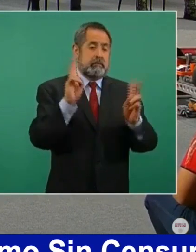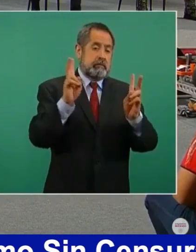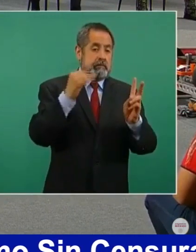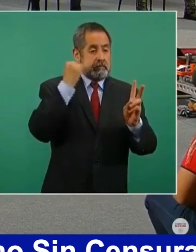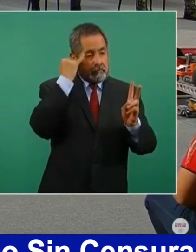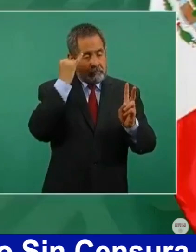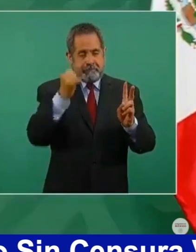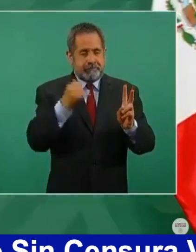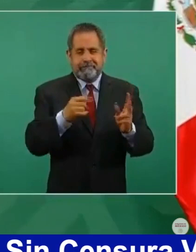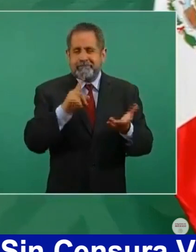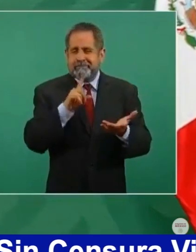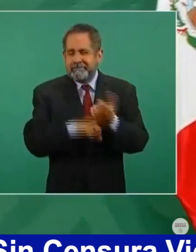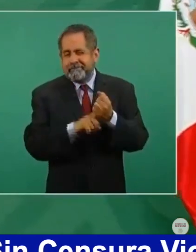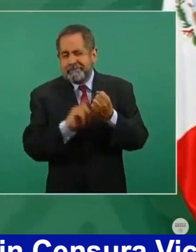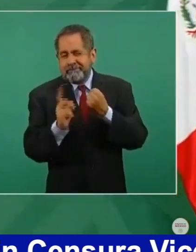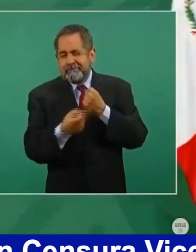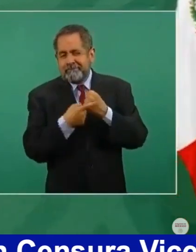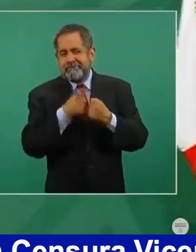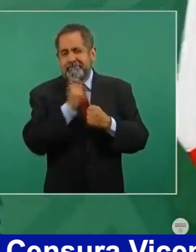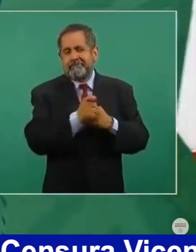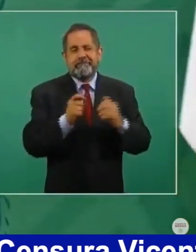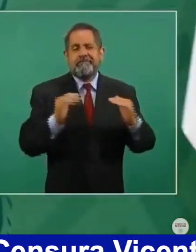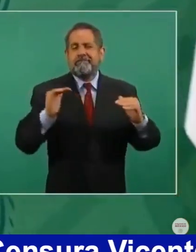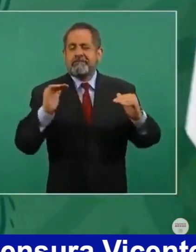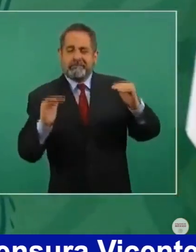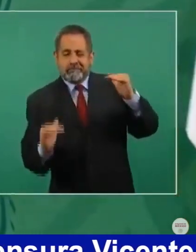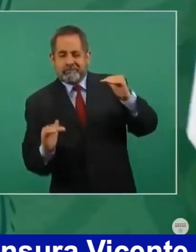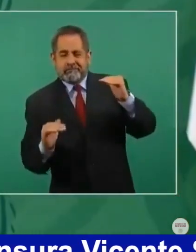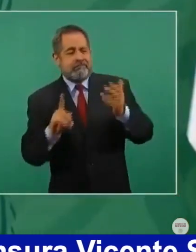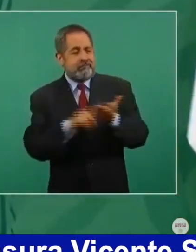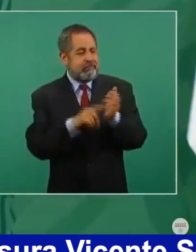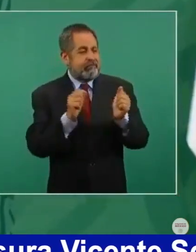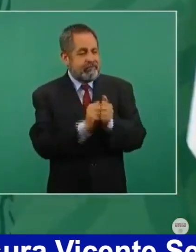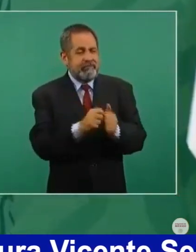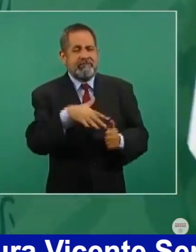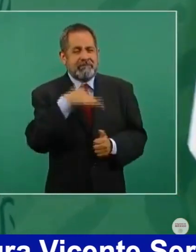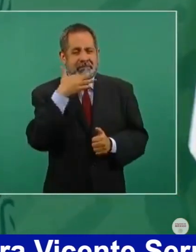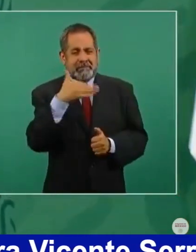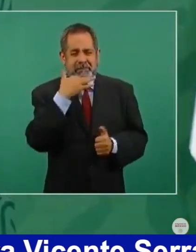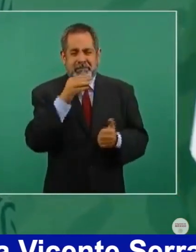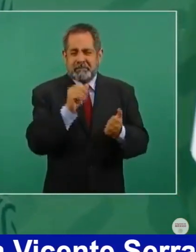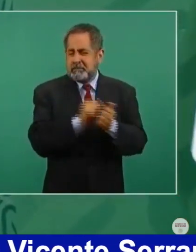que es sinónimo de desigualdad y de corrupción.